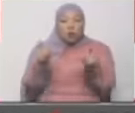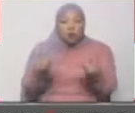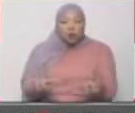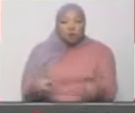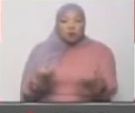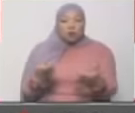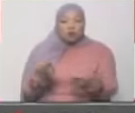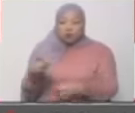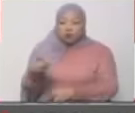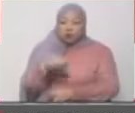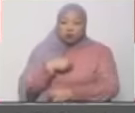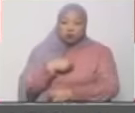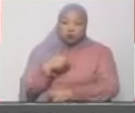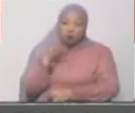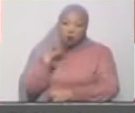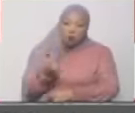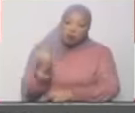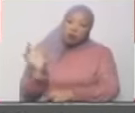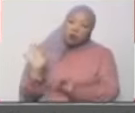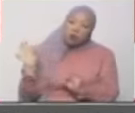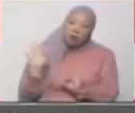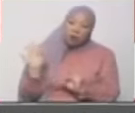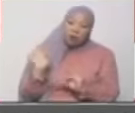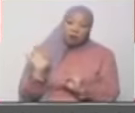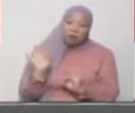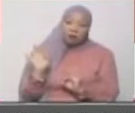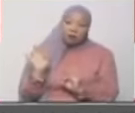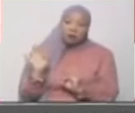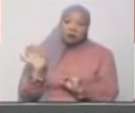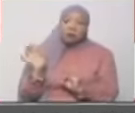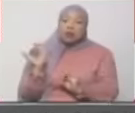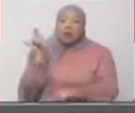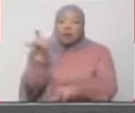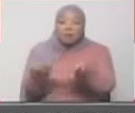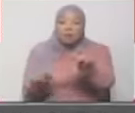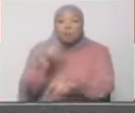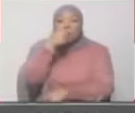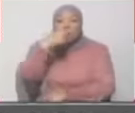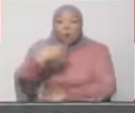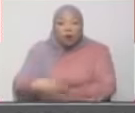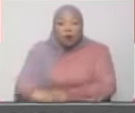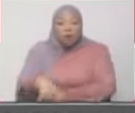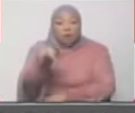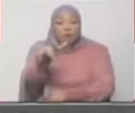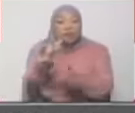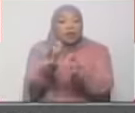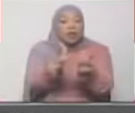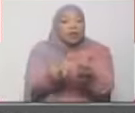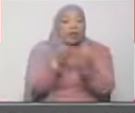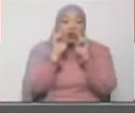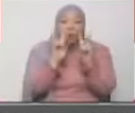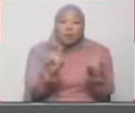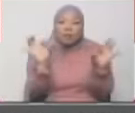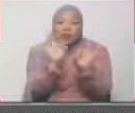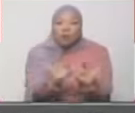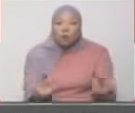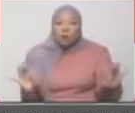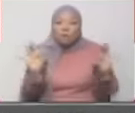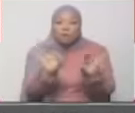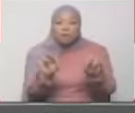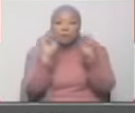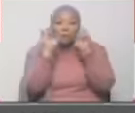y tú no creíste porque no habías visto. Dijo, bienaventurados los que creen sin